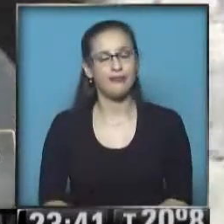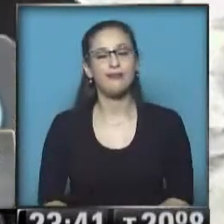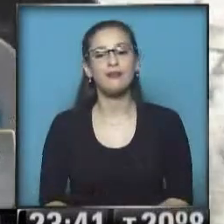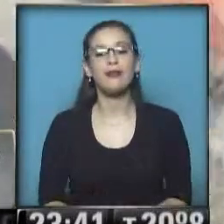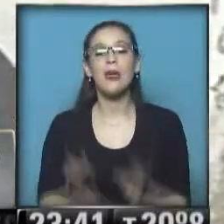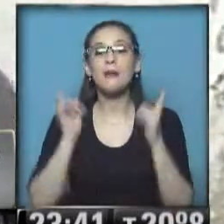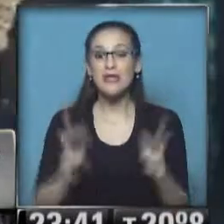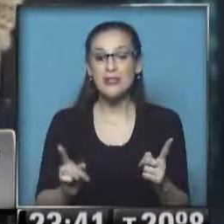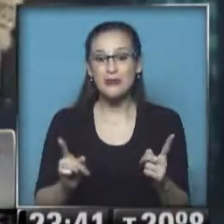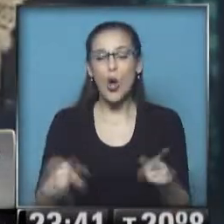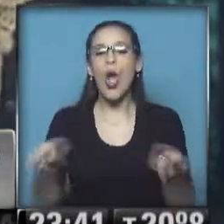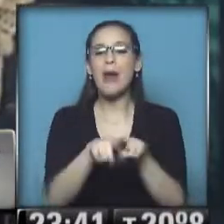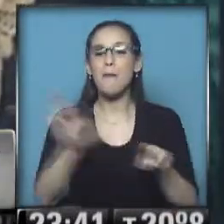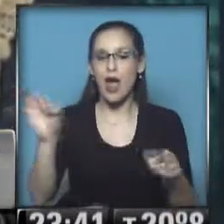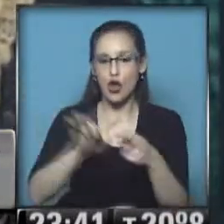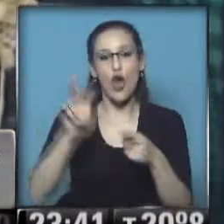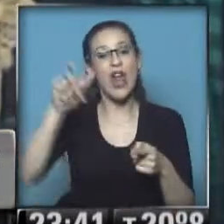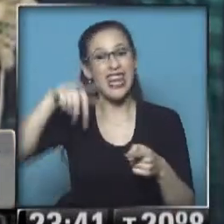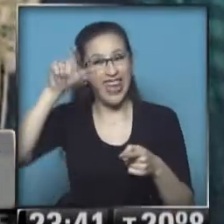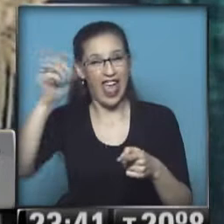la celda de René.